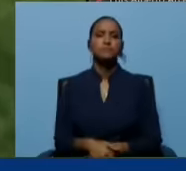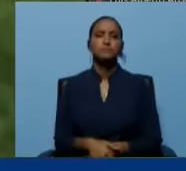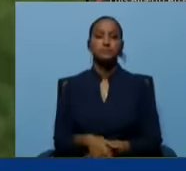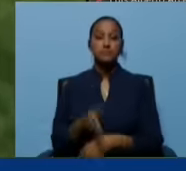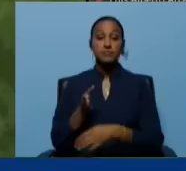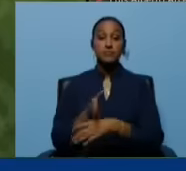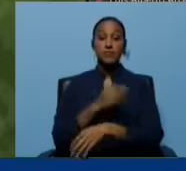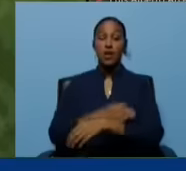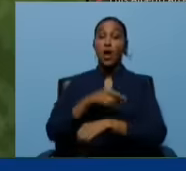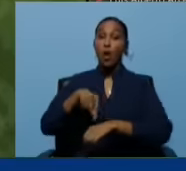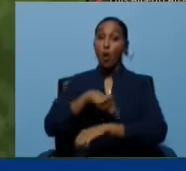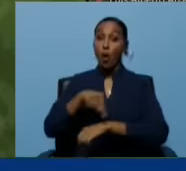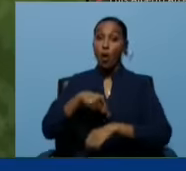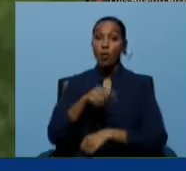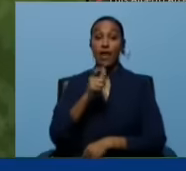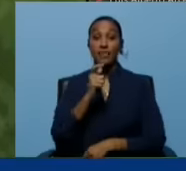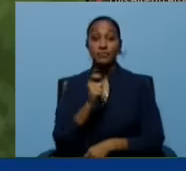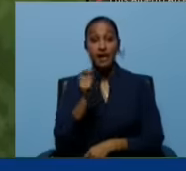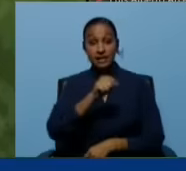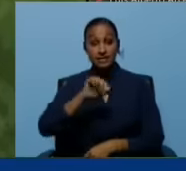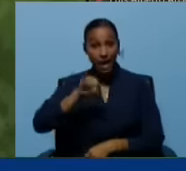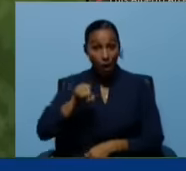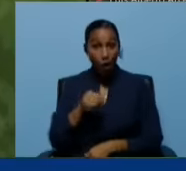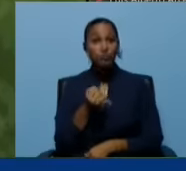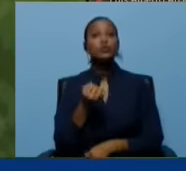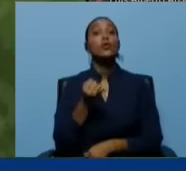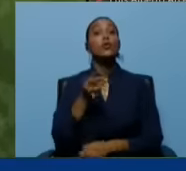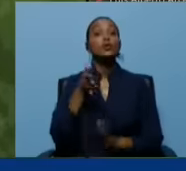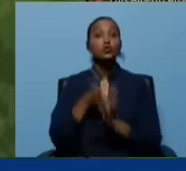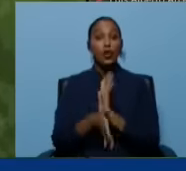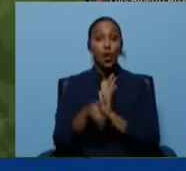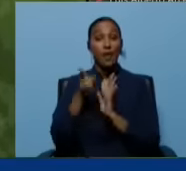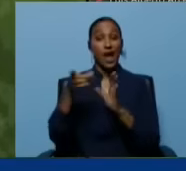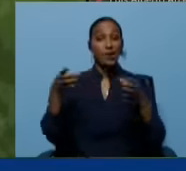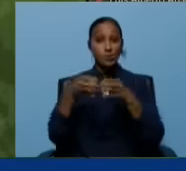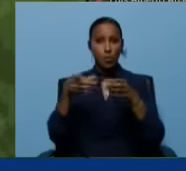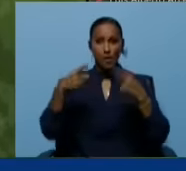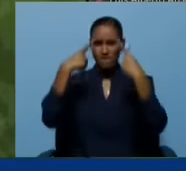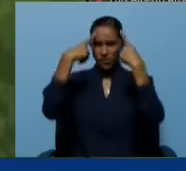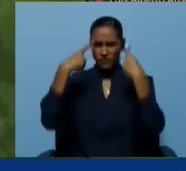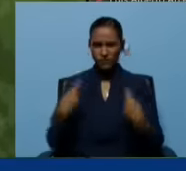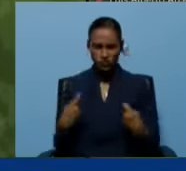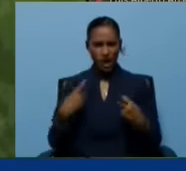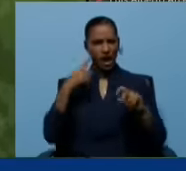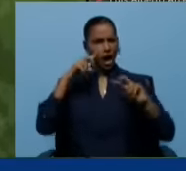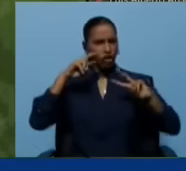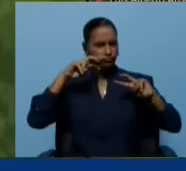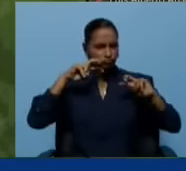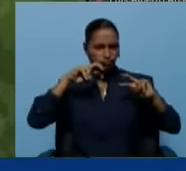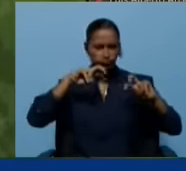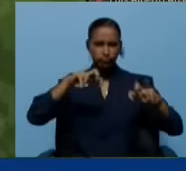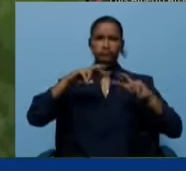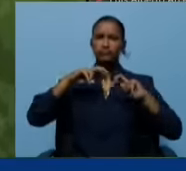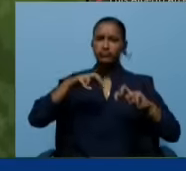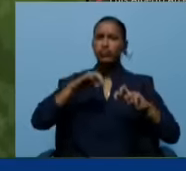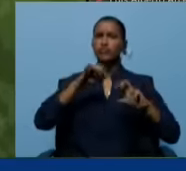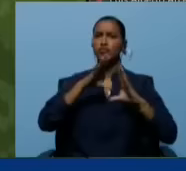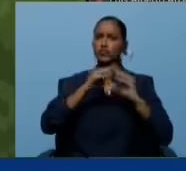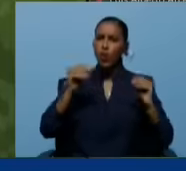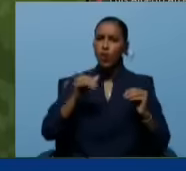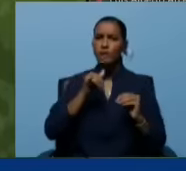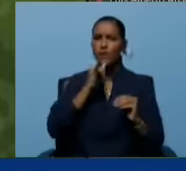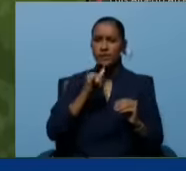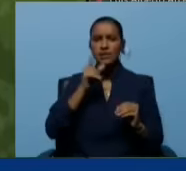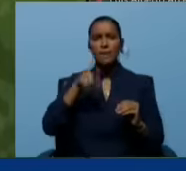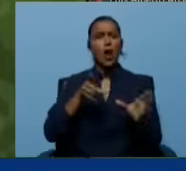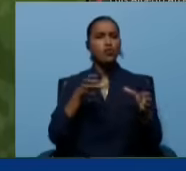Justicia, tras un exhaustivo peritaje de los recaudos presentados por el ente electoral nacional y partidos políticos que